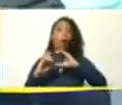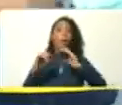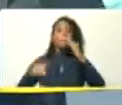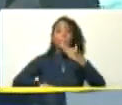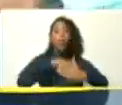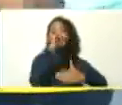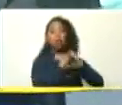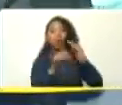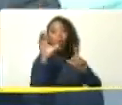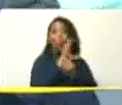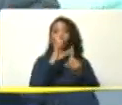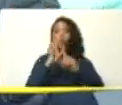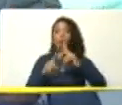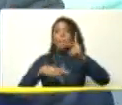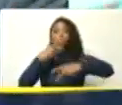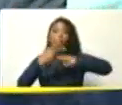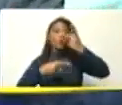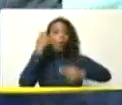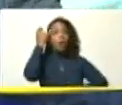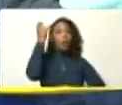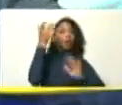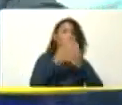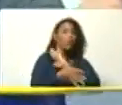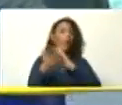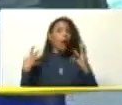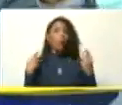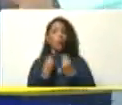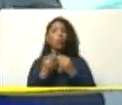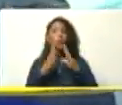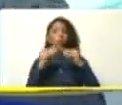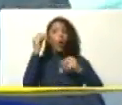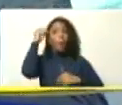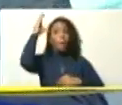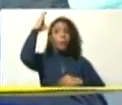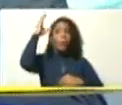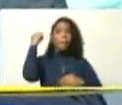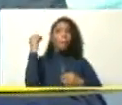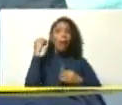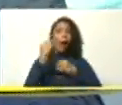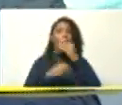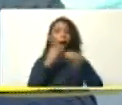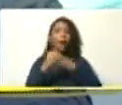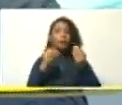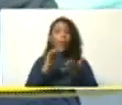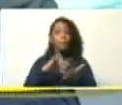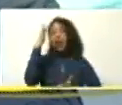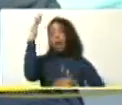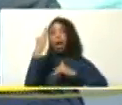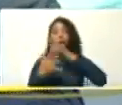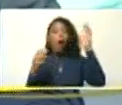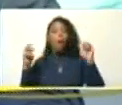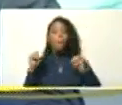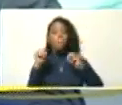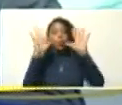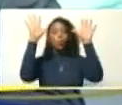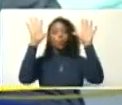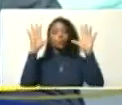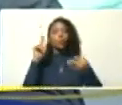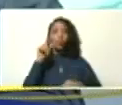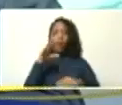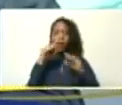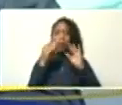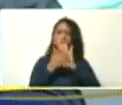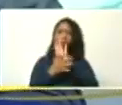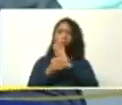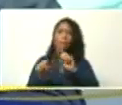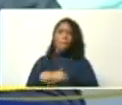proyecto cultural, político e ideológico que juntó todas sus capacidades para hacer un milagro. Usted ha hablado ahora de la ruptura definitiva